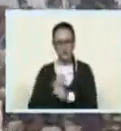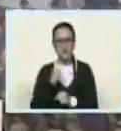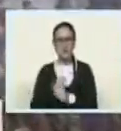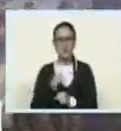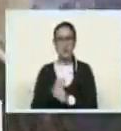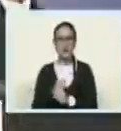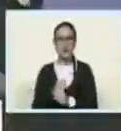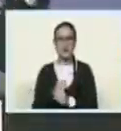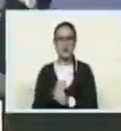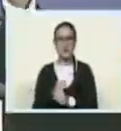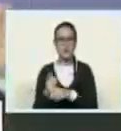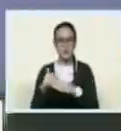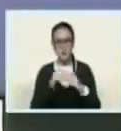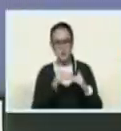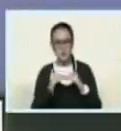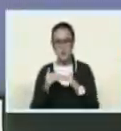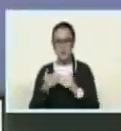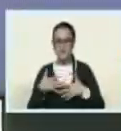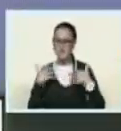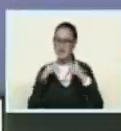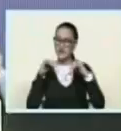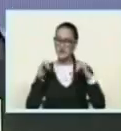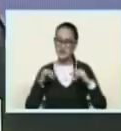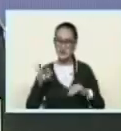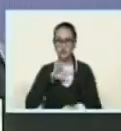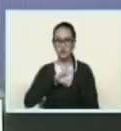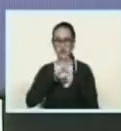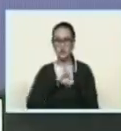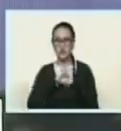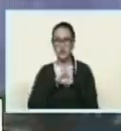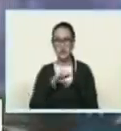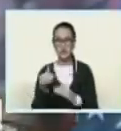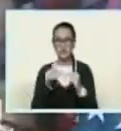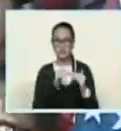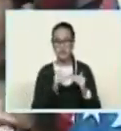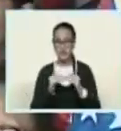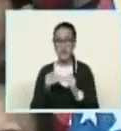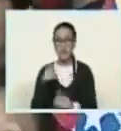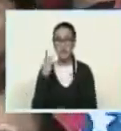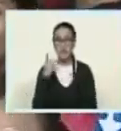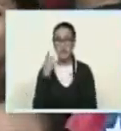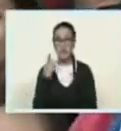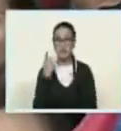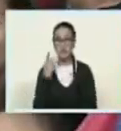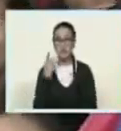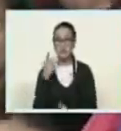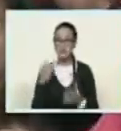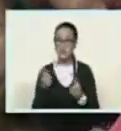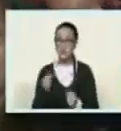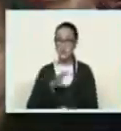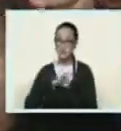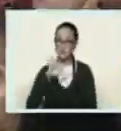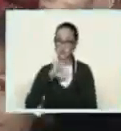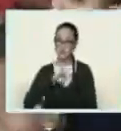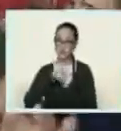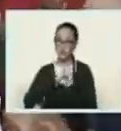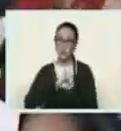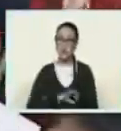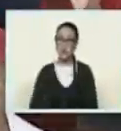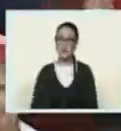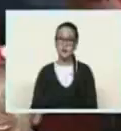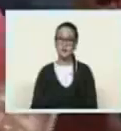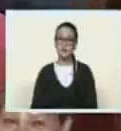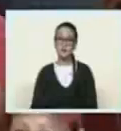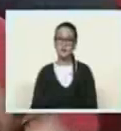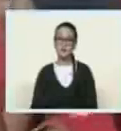por generar la mayor suma de felicidad social, de estabilidad política y de seguridad social. No